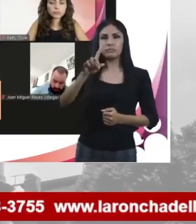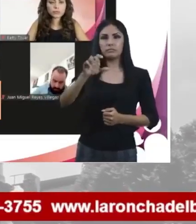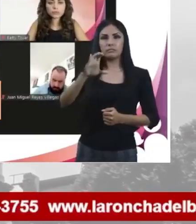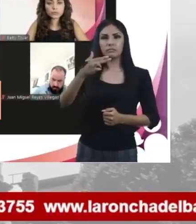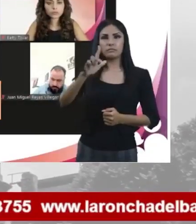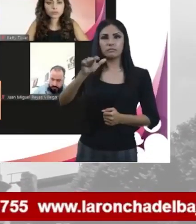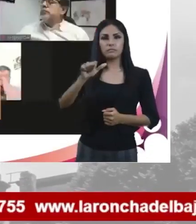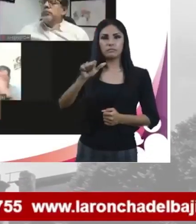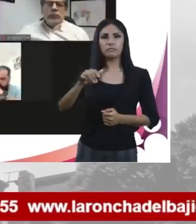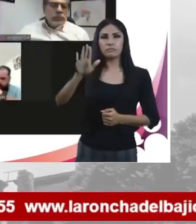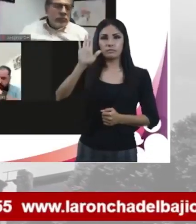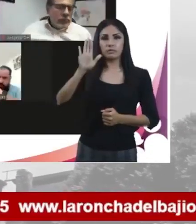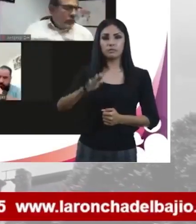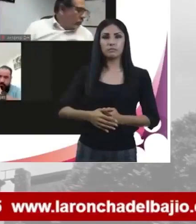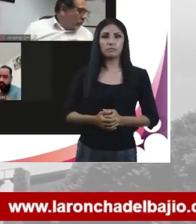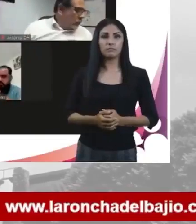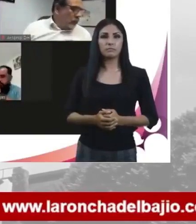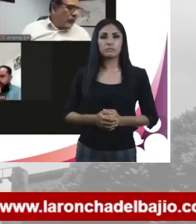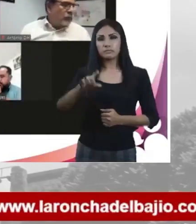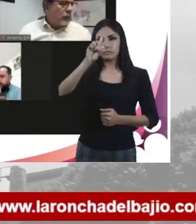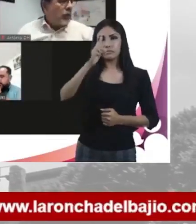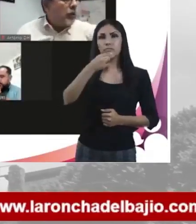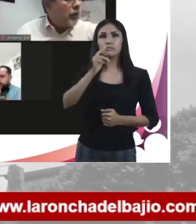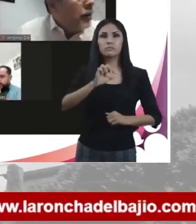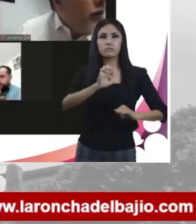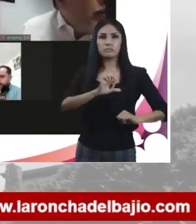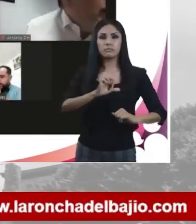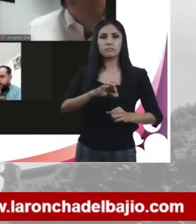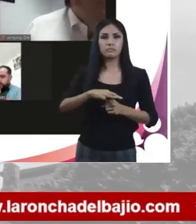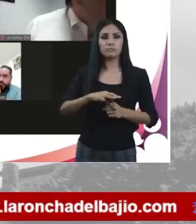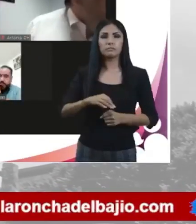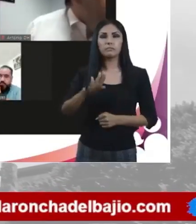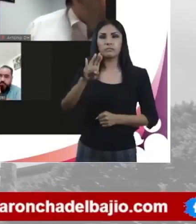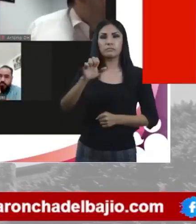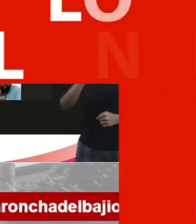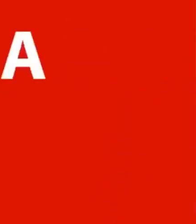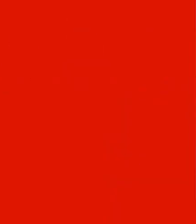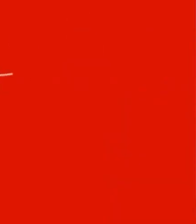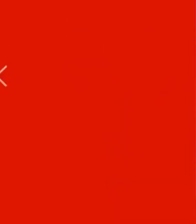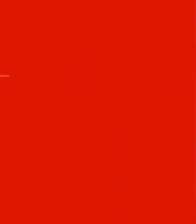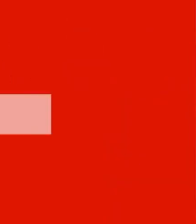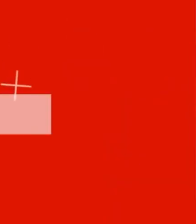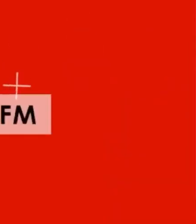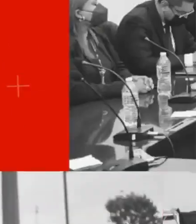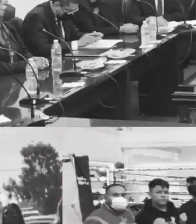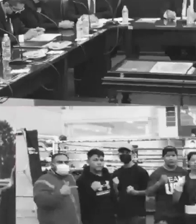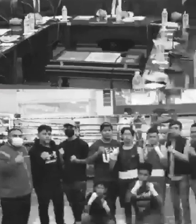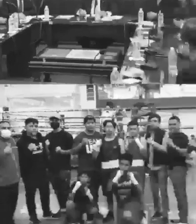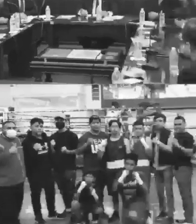de 2024 los plazos para presentación de solicitudes ya de registro de candidaturas